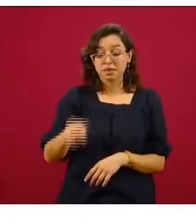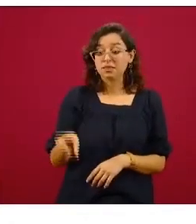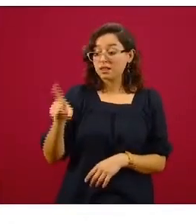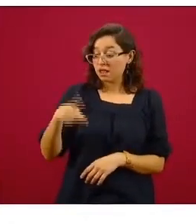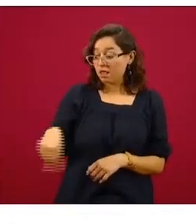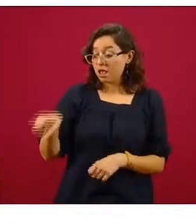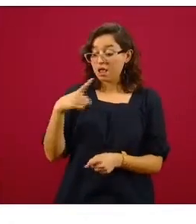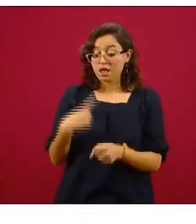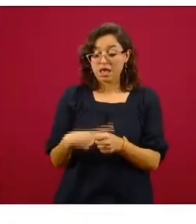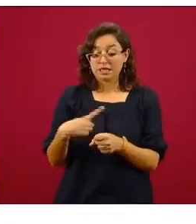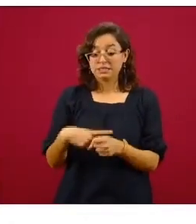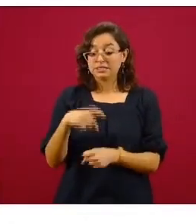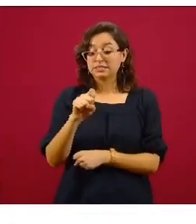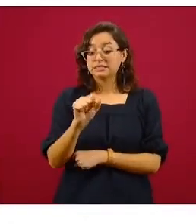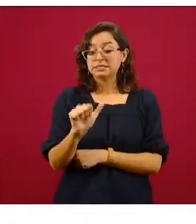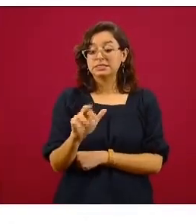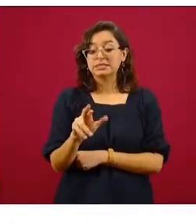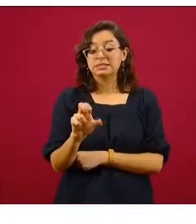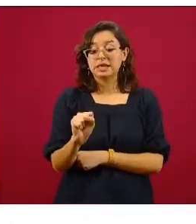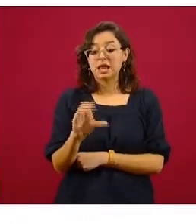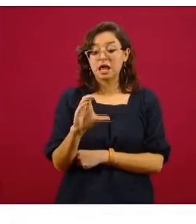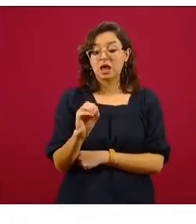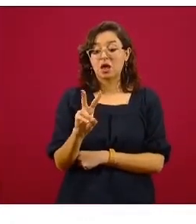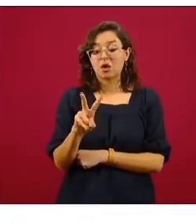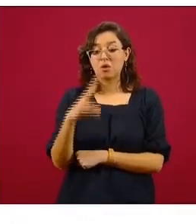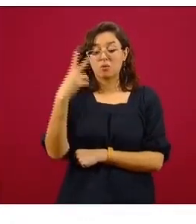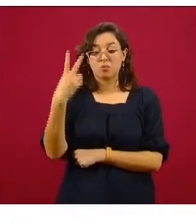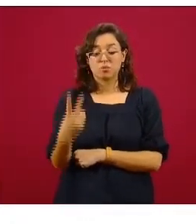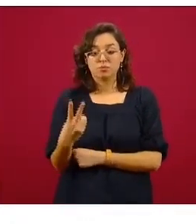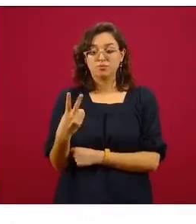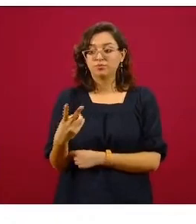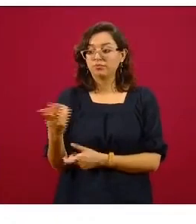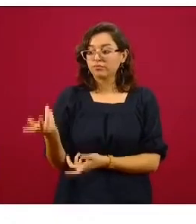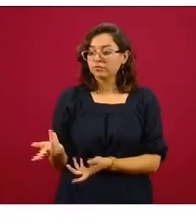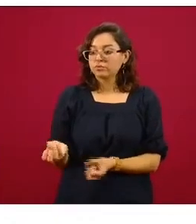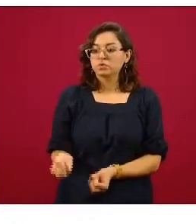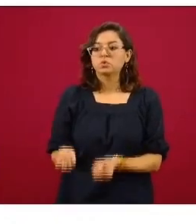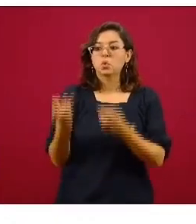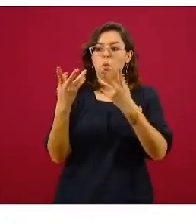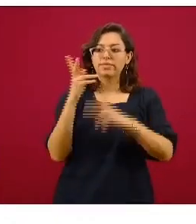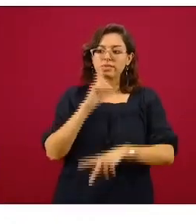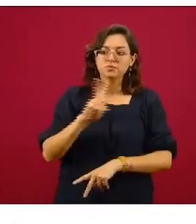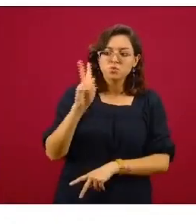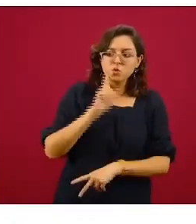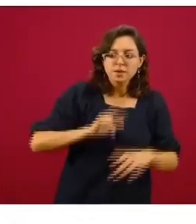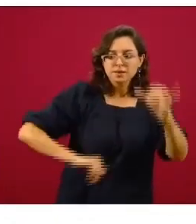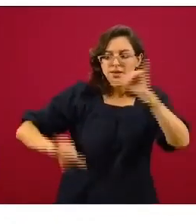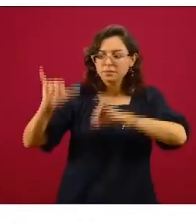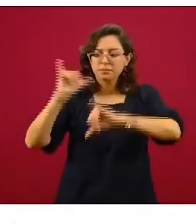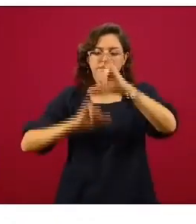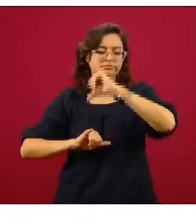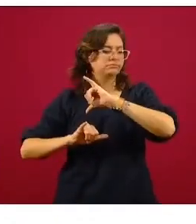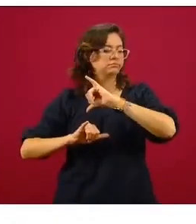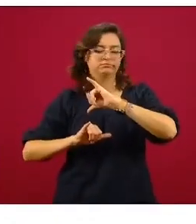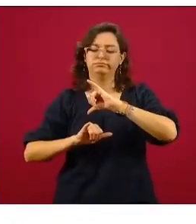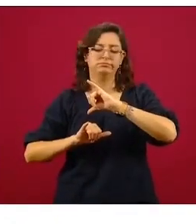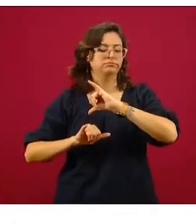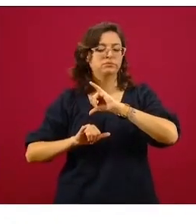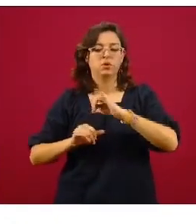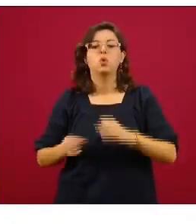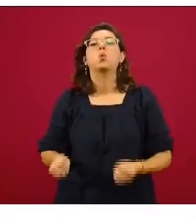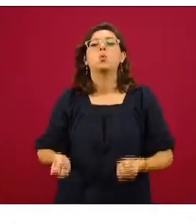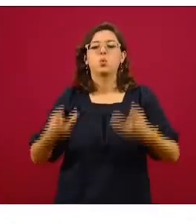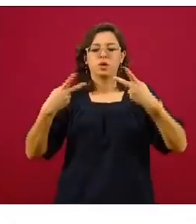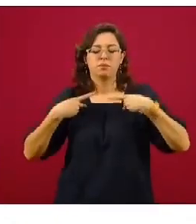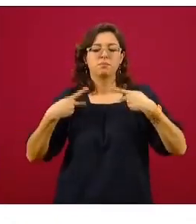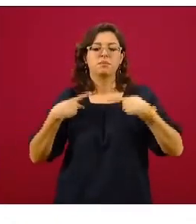SARS-CoV-2 y salen positivas, no está en relación a la cantidad de pruebas que se hagan, está en relación a la cantidad real de